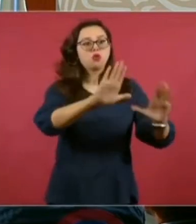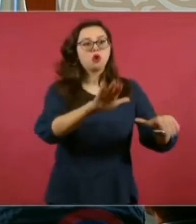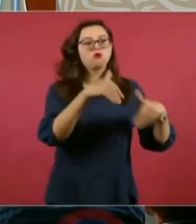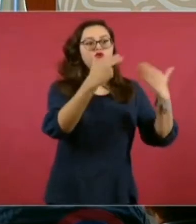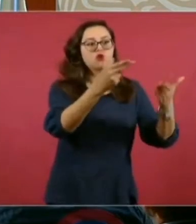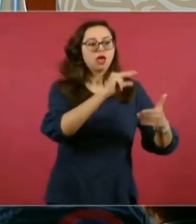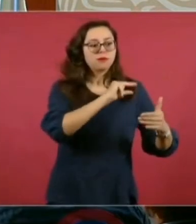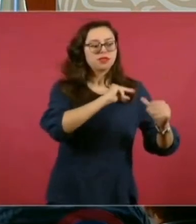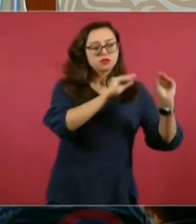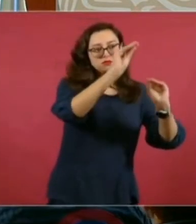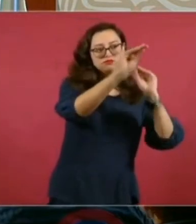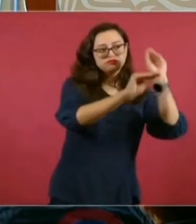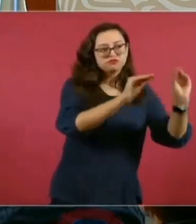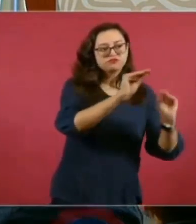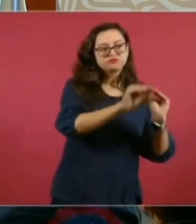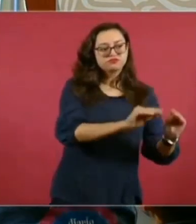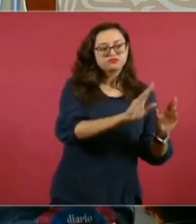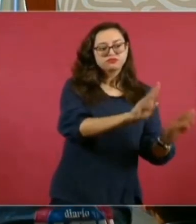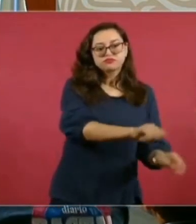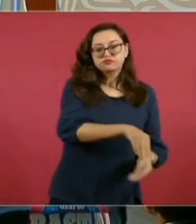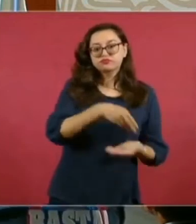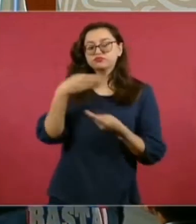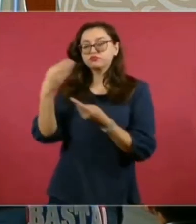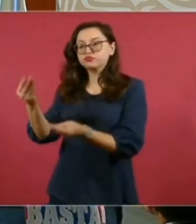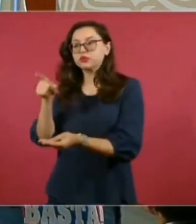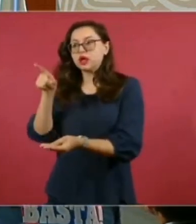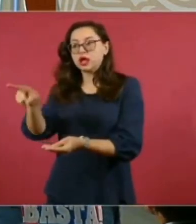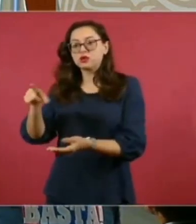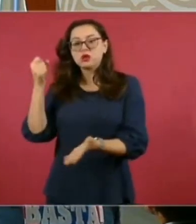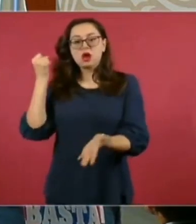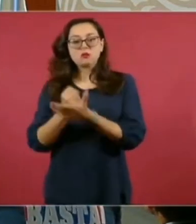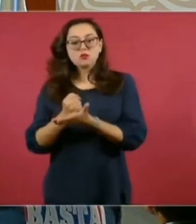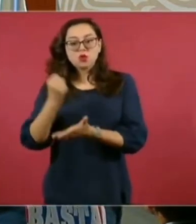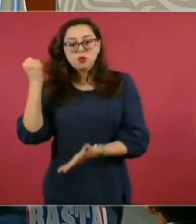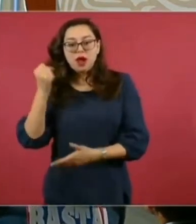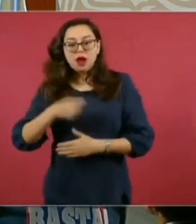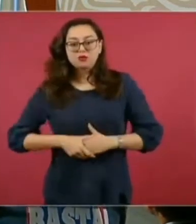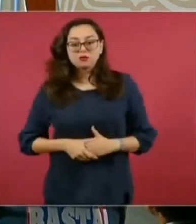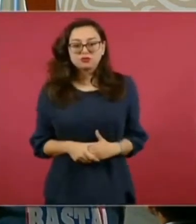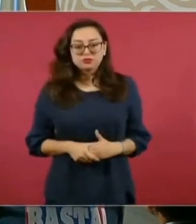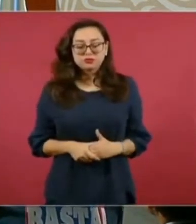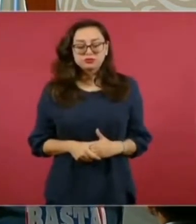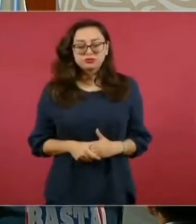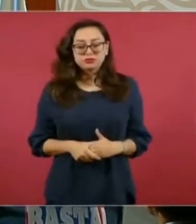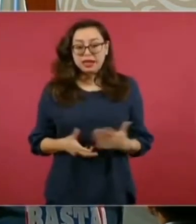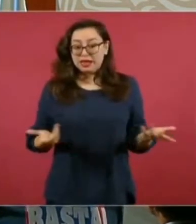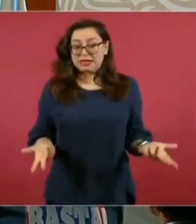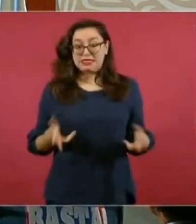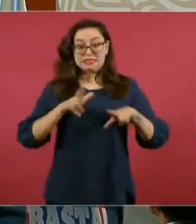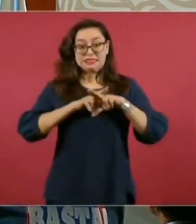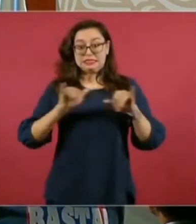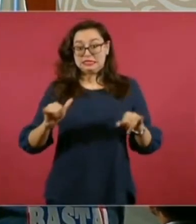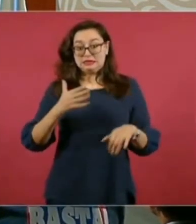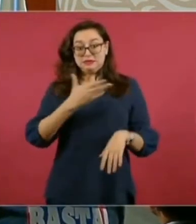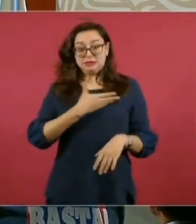se hicieron ni en el Ejecutivo ni en el Poder Legislativo.